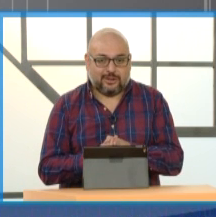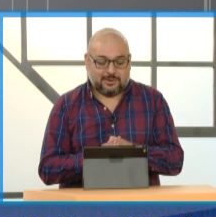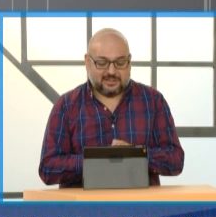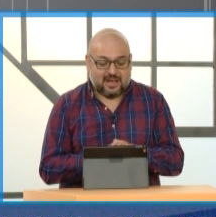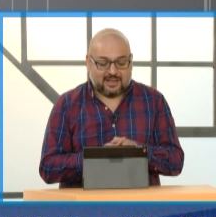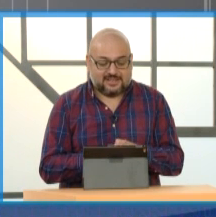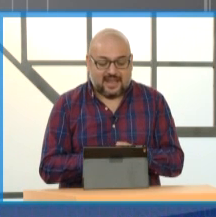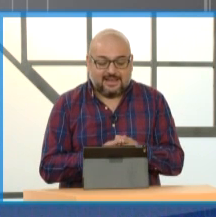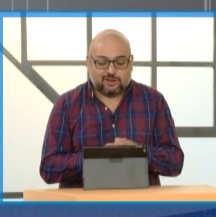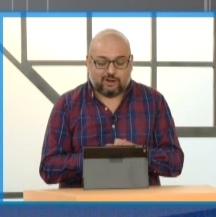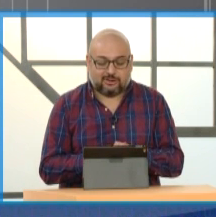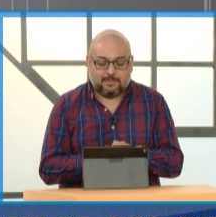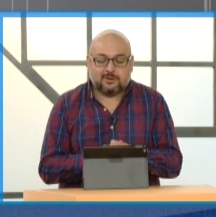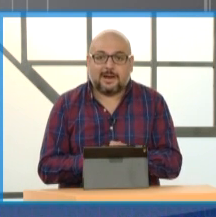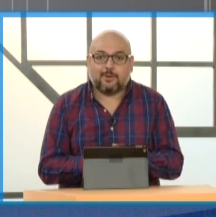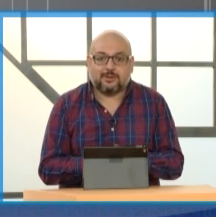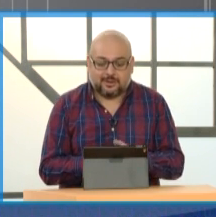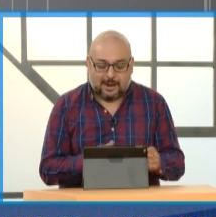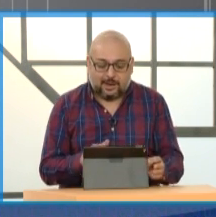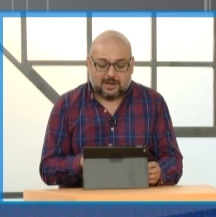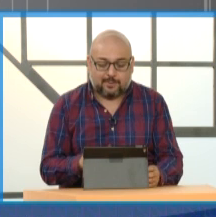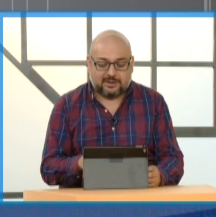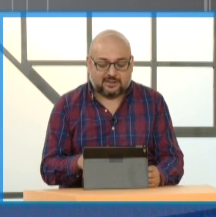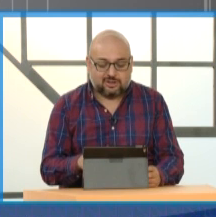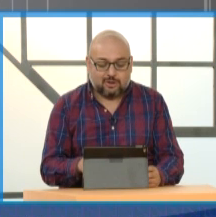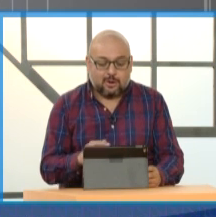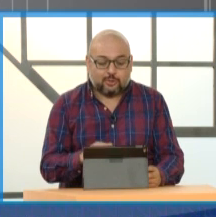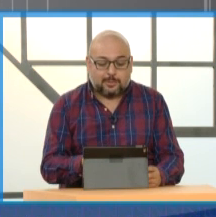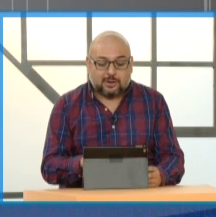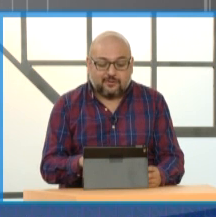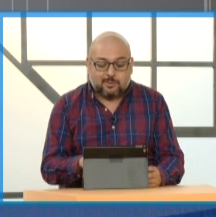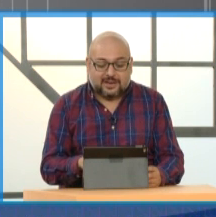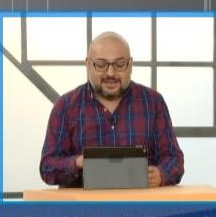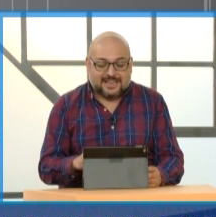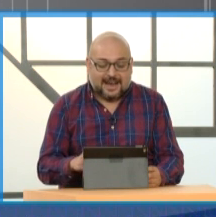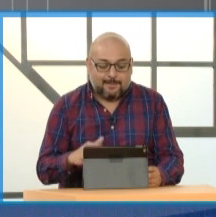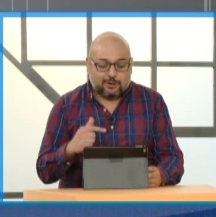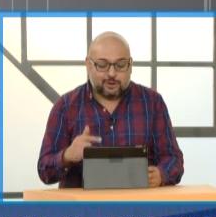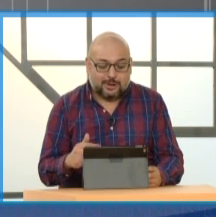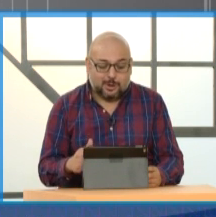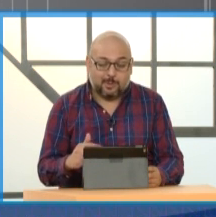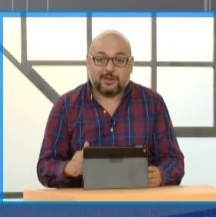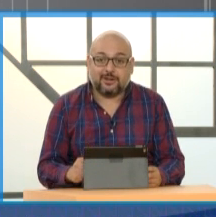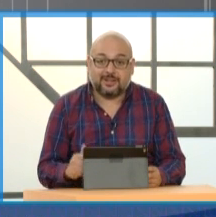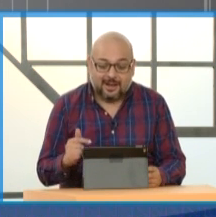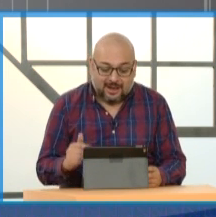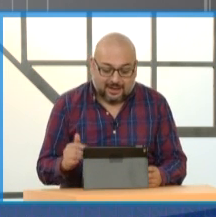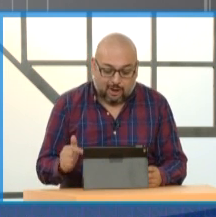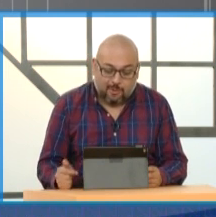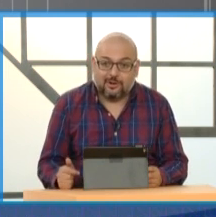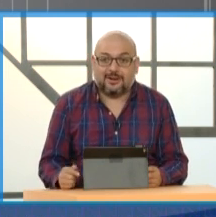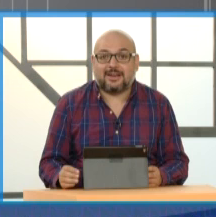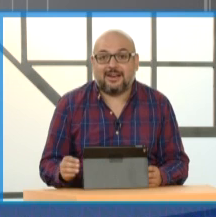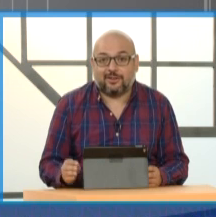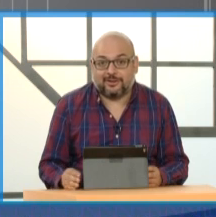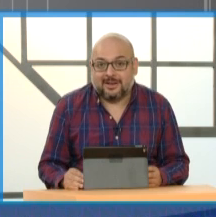de Unidiversidad, que decía, insólito, en medio de la polémica por el dietazo, un diputado afirmó que se gana mejor sueldo como periodista que